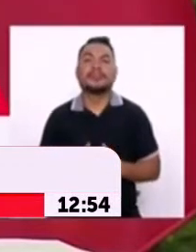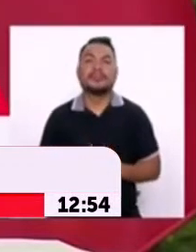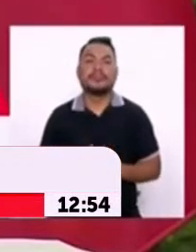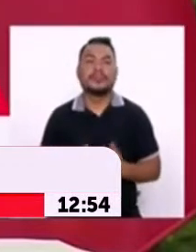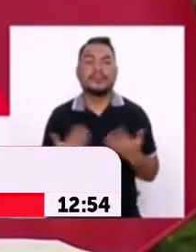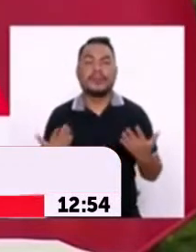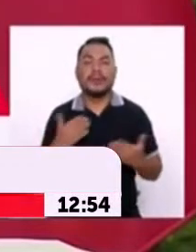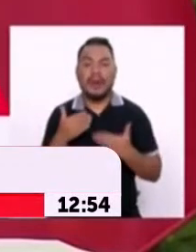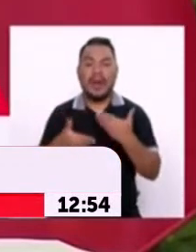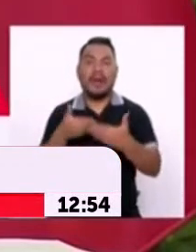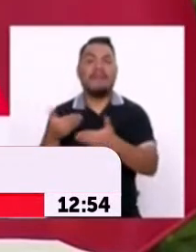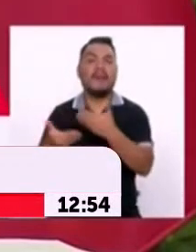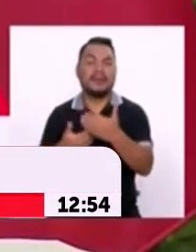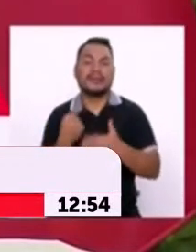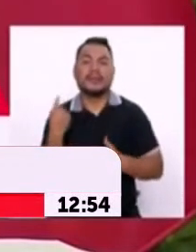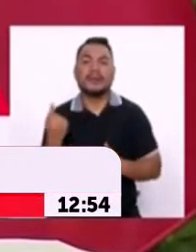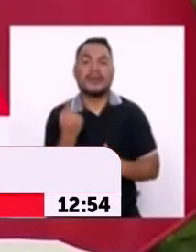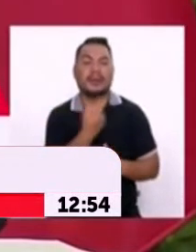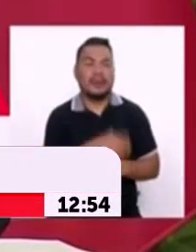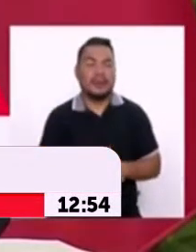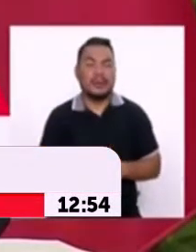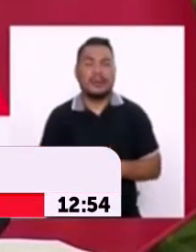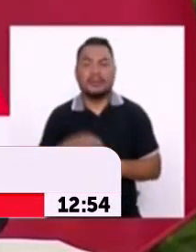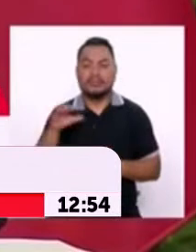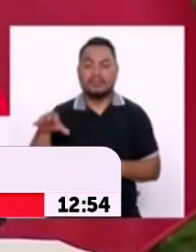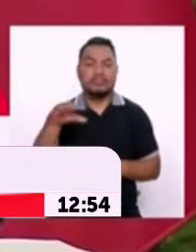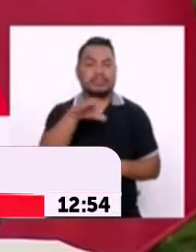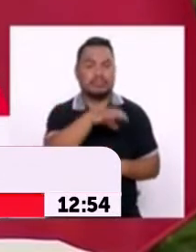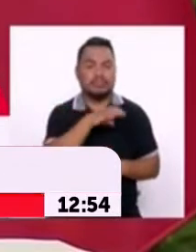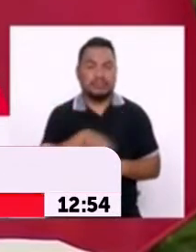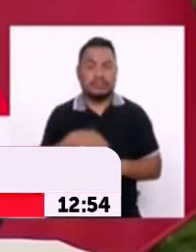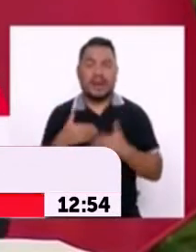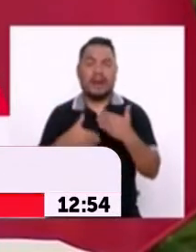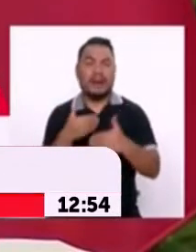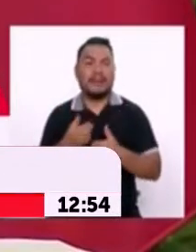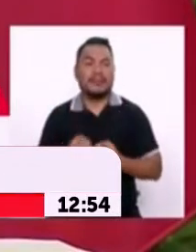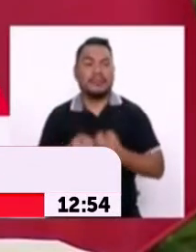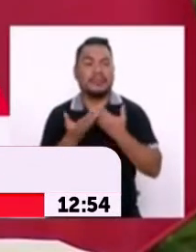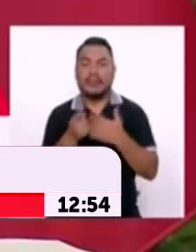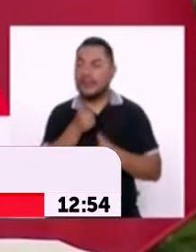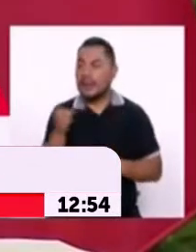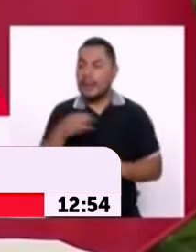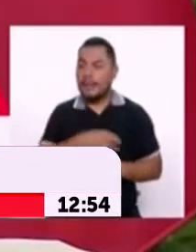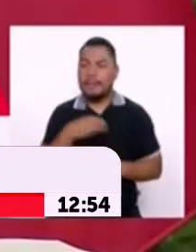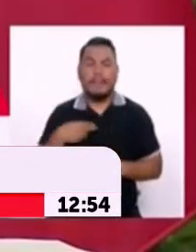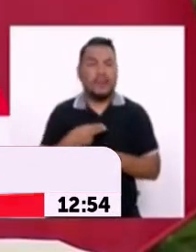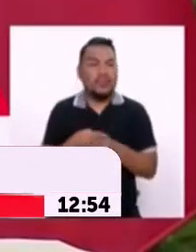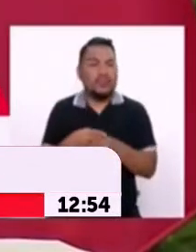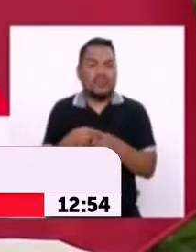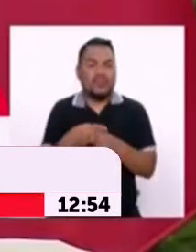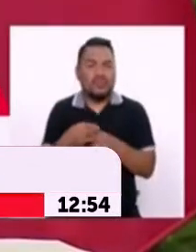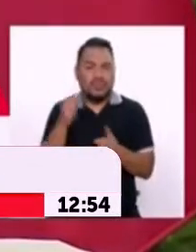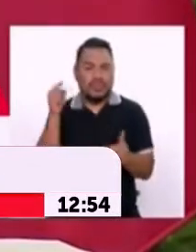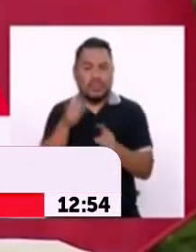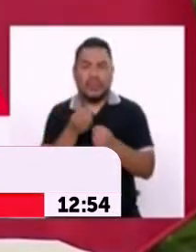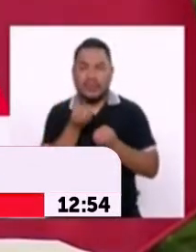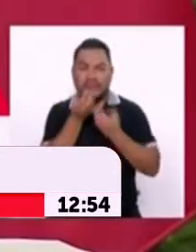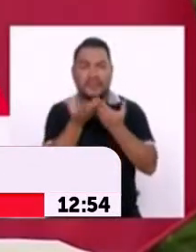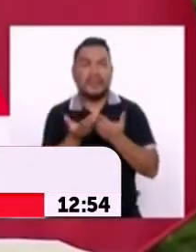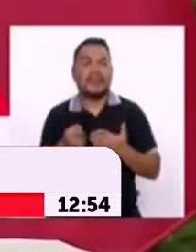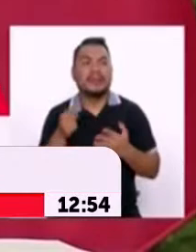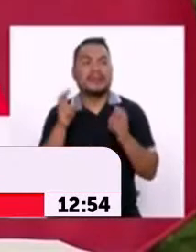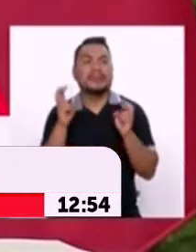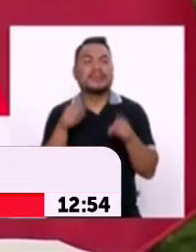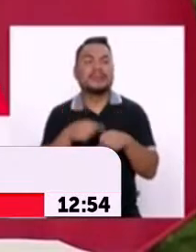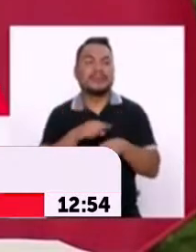los avances de cada sector, y estos avances se expresarán a través de los ministros de manera muy breve y puntual en